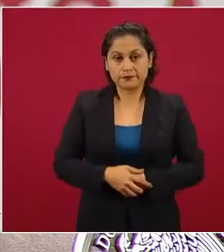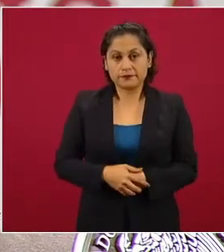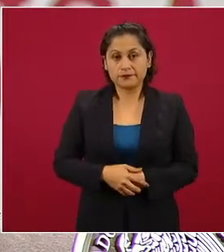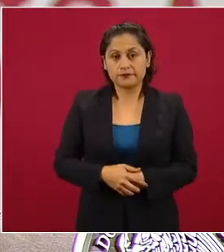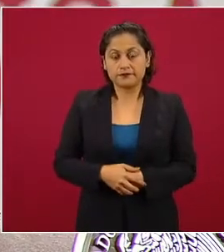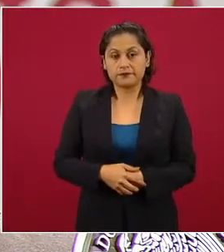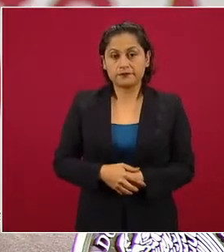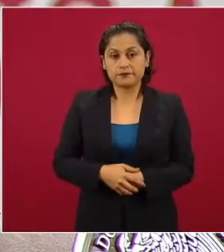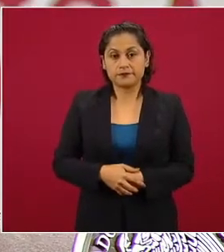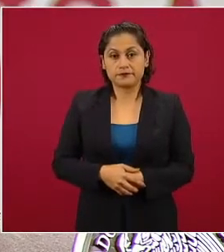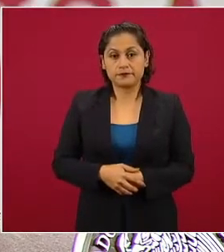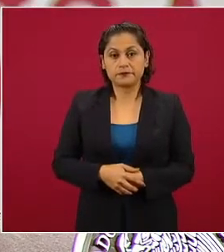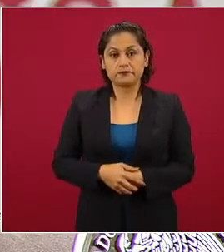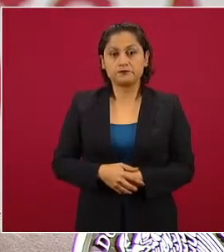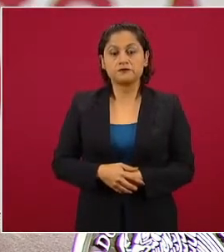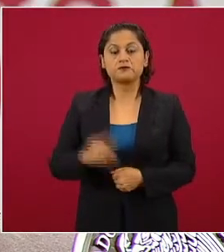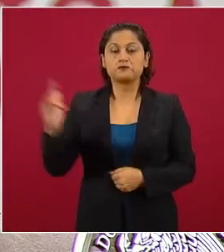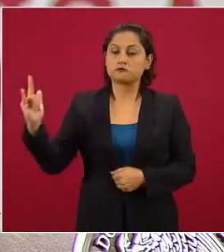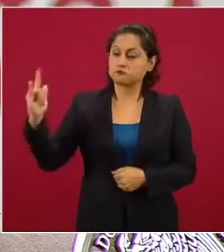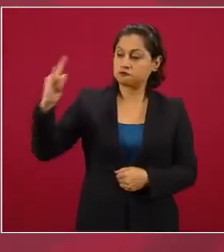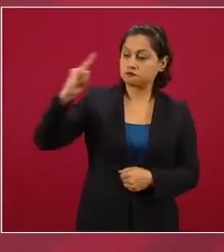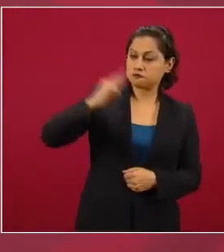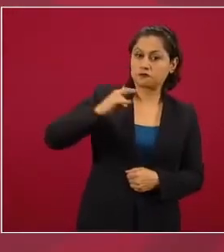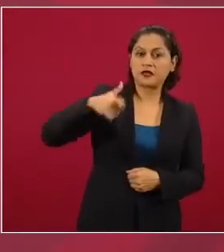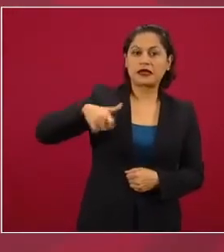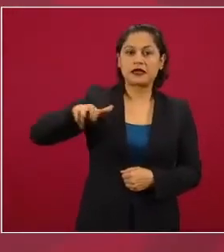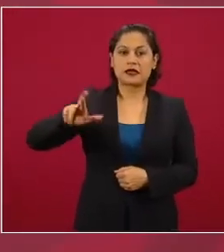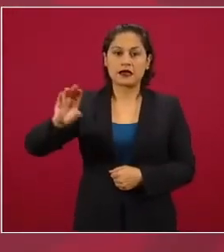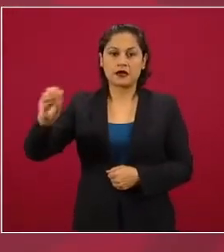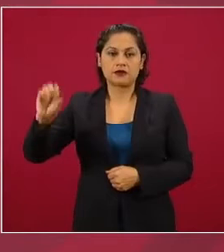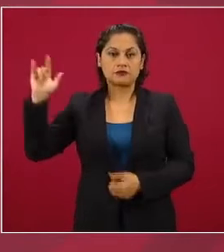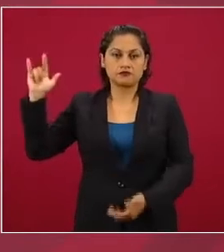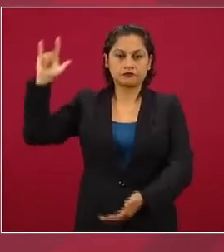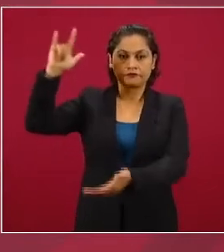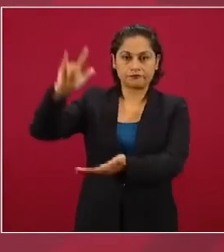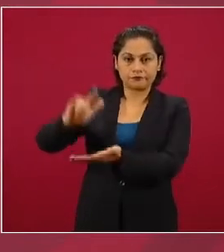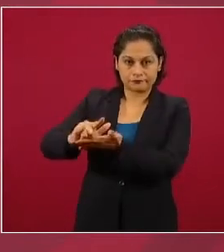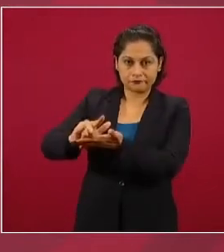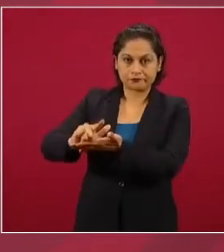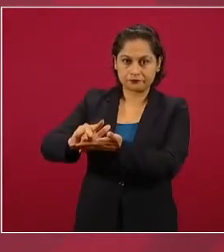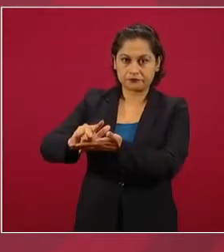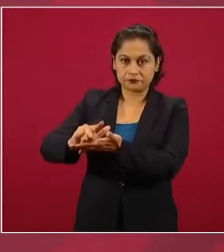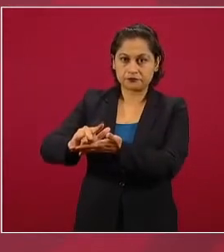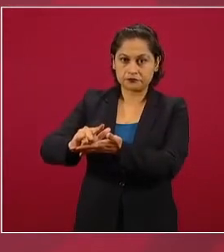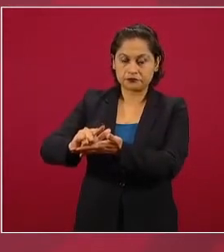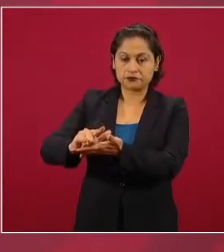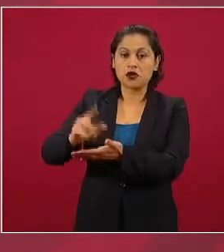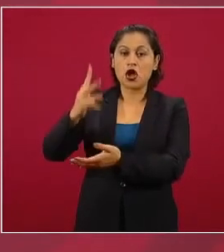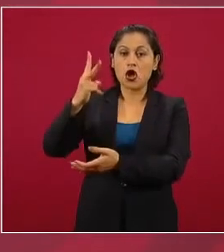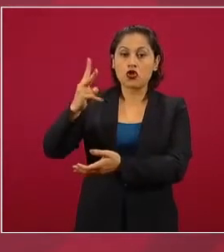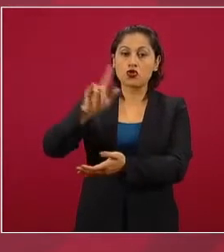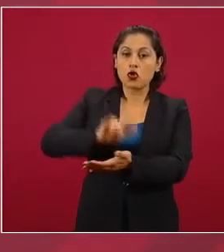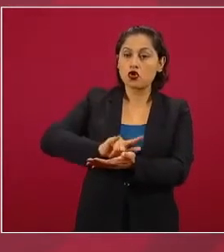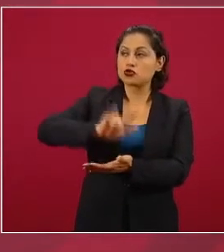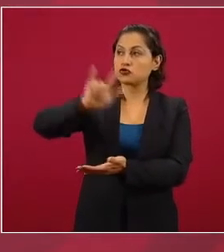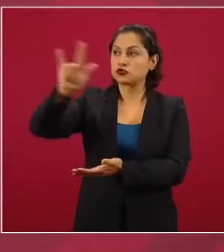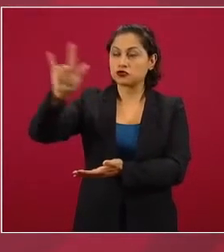por Quintana Roo, salieron 2 y 1 aterrizó